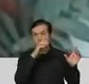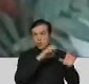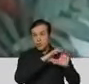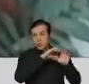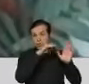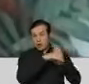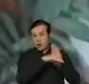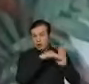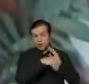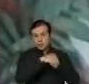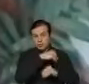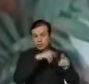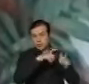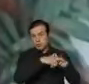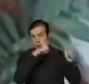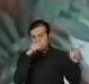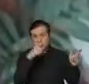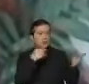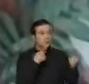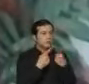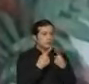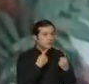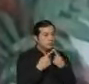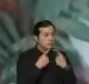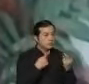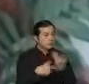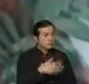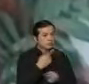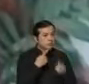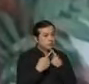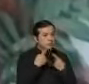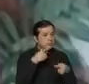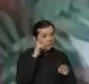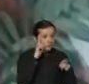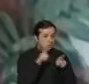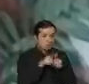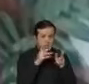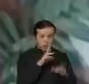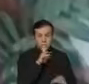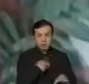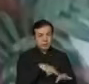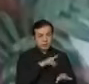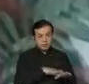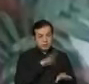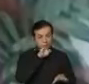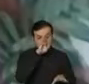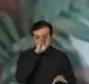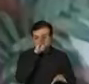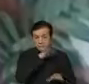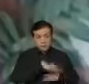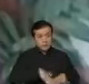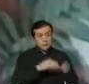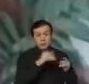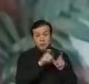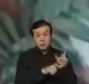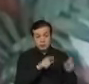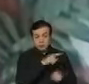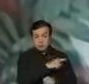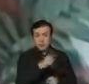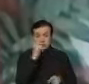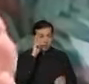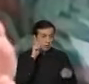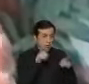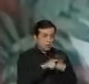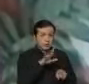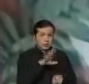grandes bancos de inversión. Con ellos nos sentamos. Con ellos llegamos a un acuerdo. Normalmente, en la enorme mayoría de los casos, habiendo llegado a un